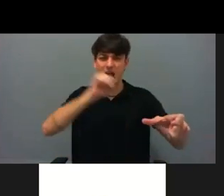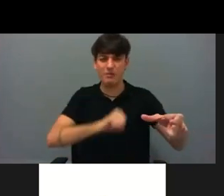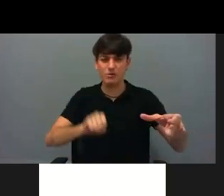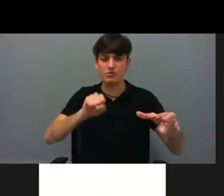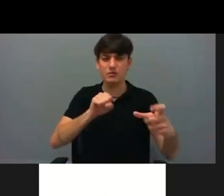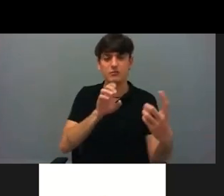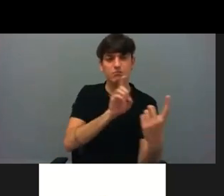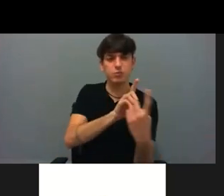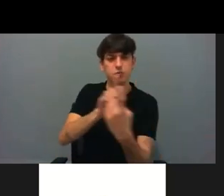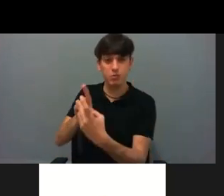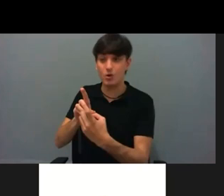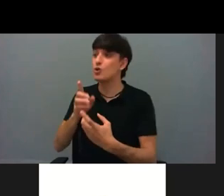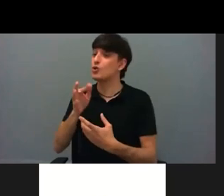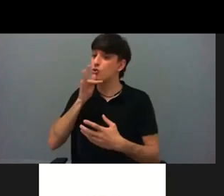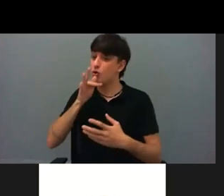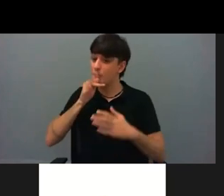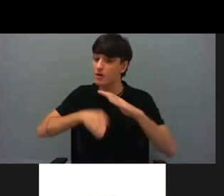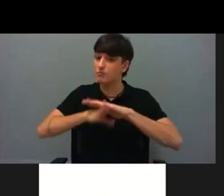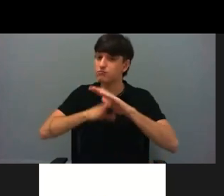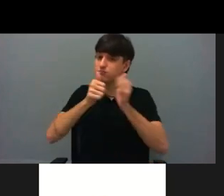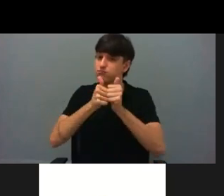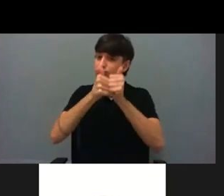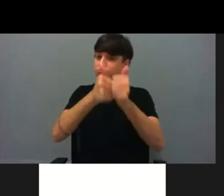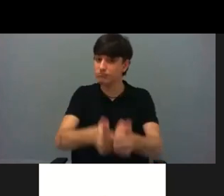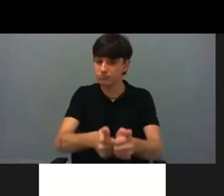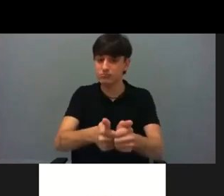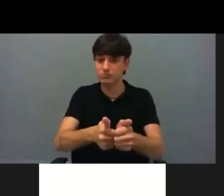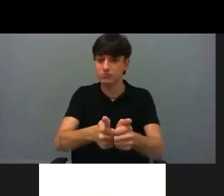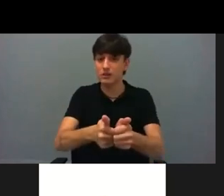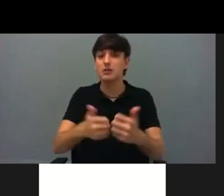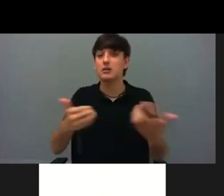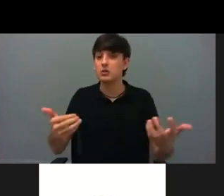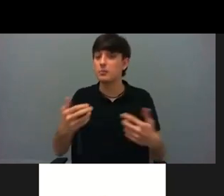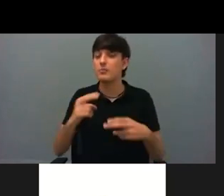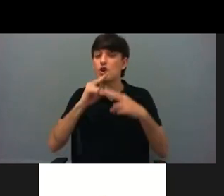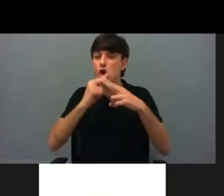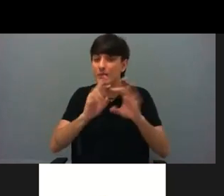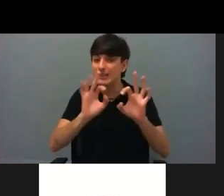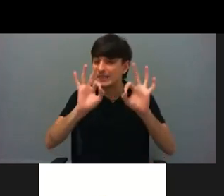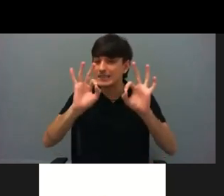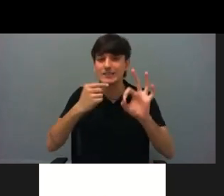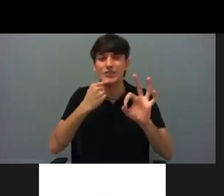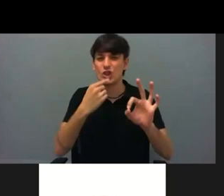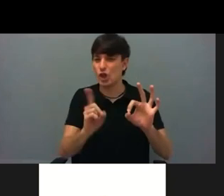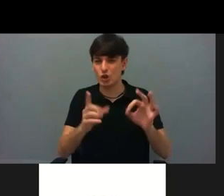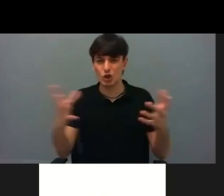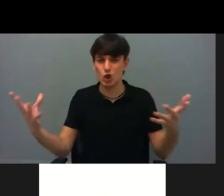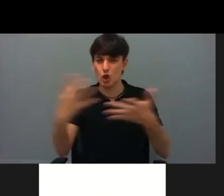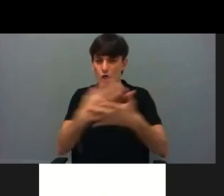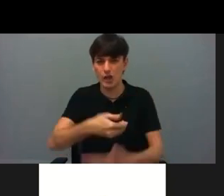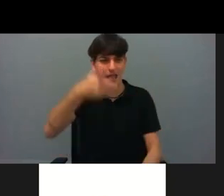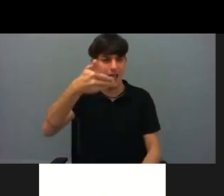seguimos con ellos y espero que por mucho tiempo más. No nombro a ninguno porque todos son importantísimos para